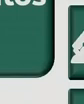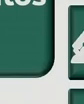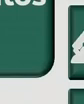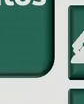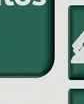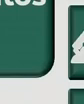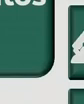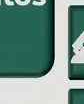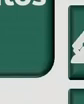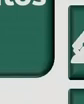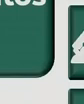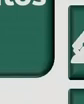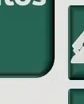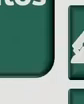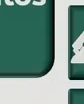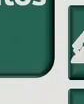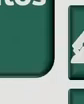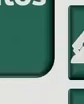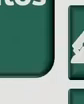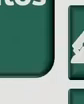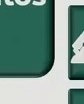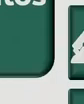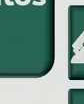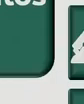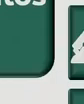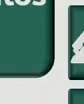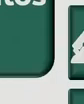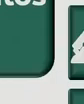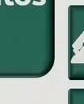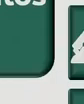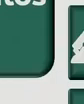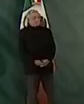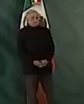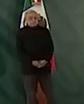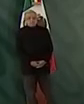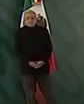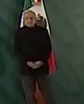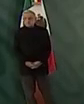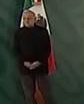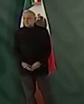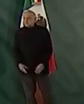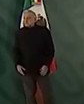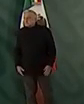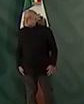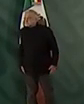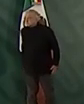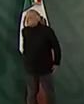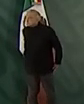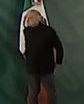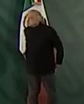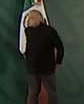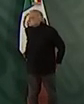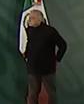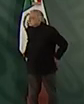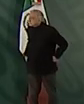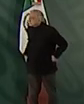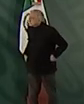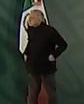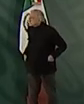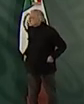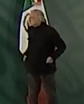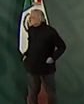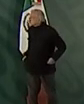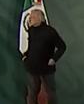135 l de combustible y 0,000 americanos es un un trabajo importante que